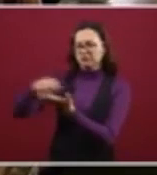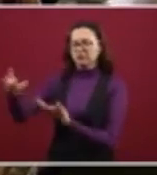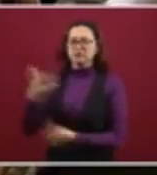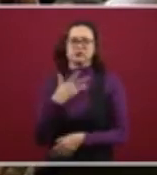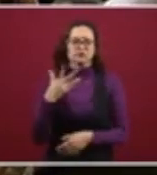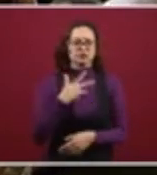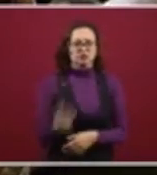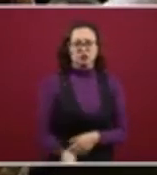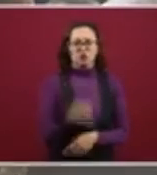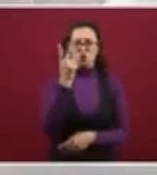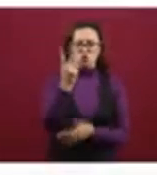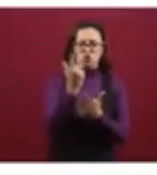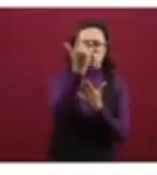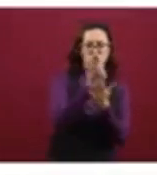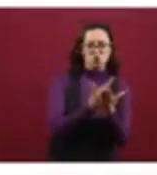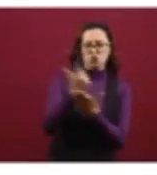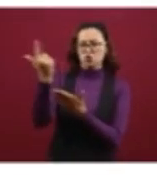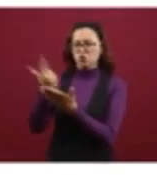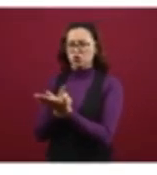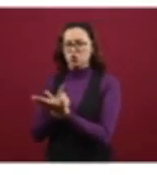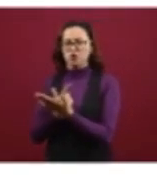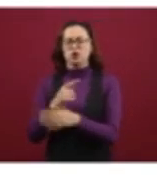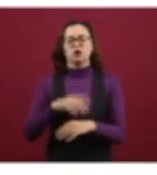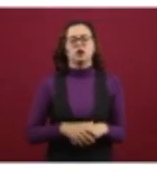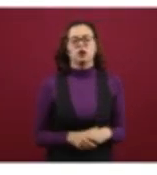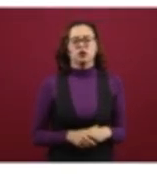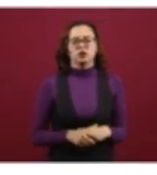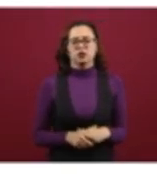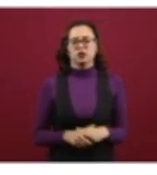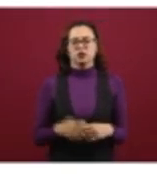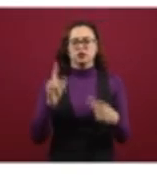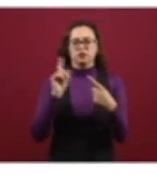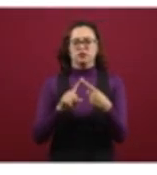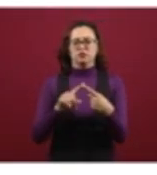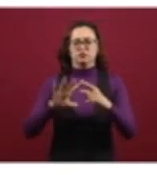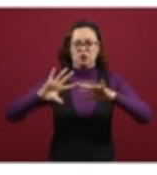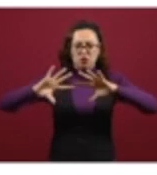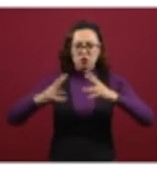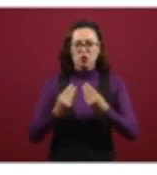de la Secretaría de Agricultura, ProAgro y PIMAF, era de